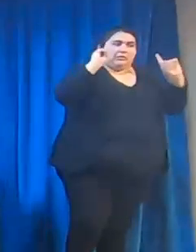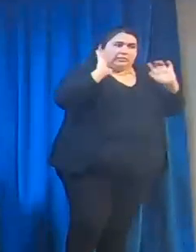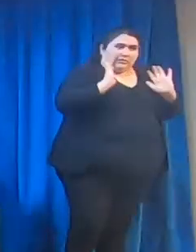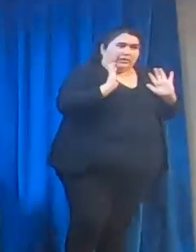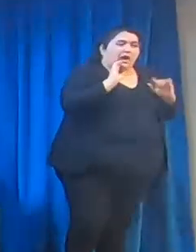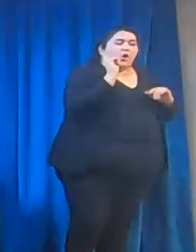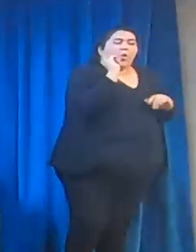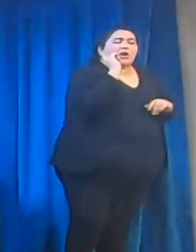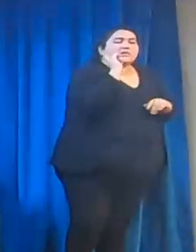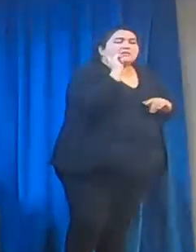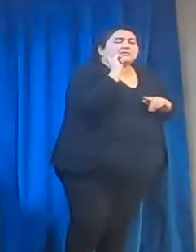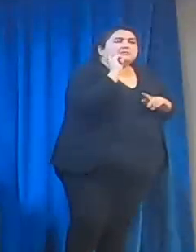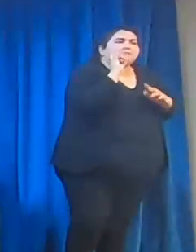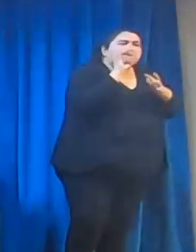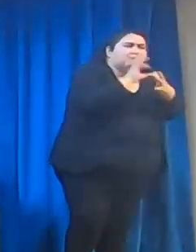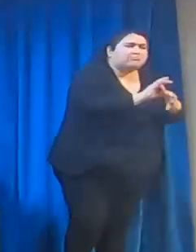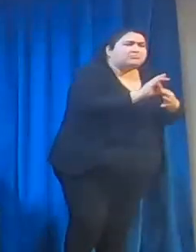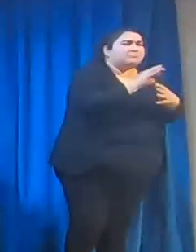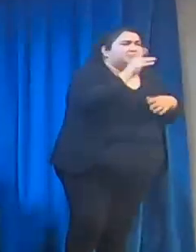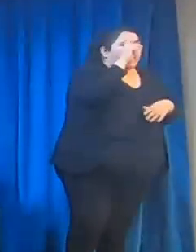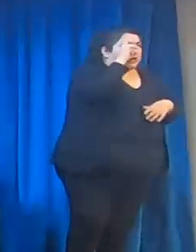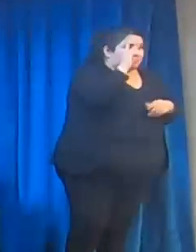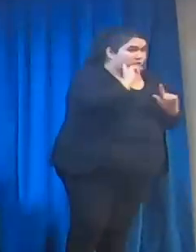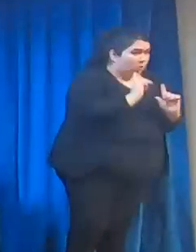es acompañada de respeto.